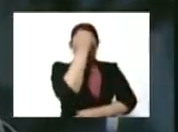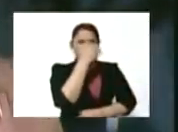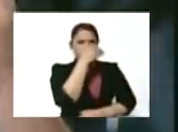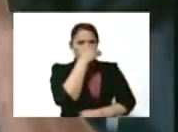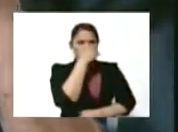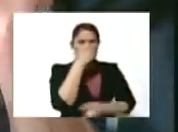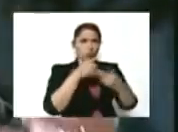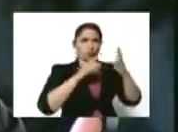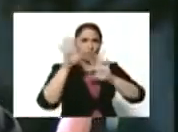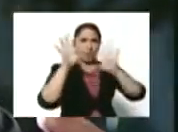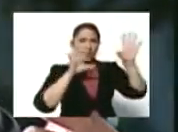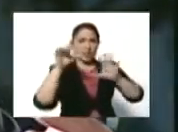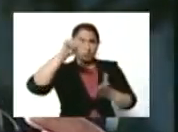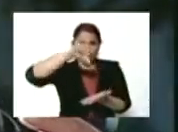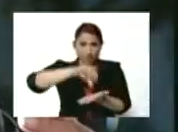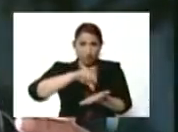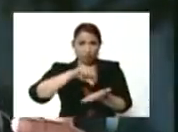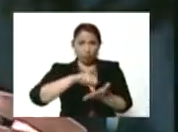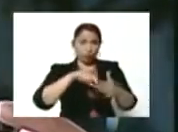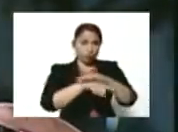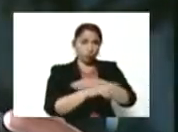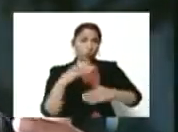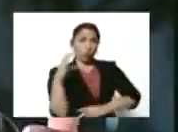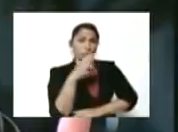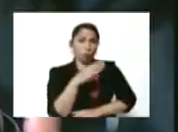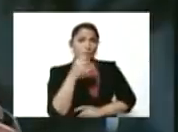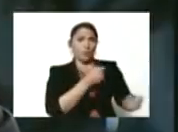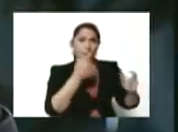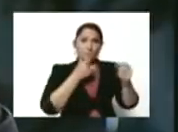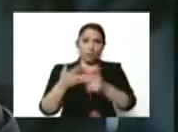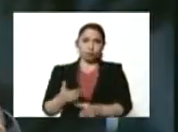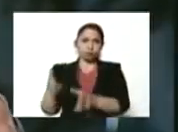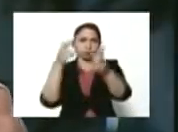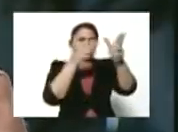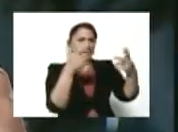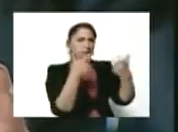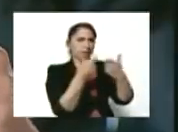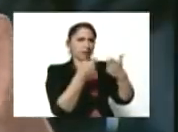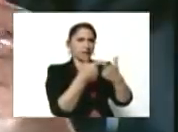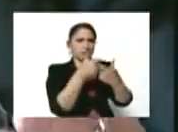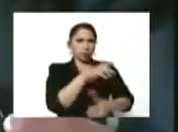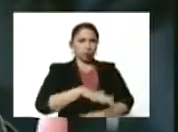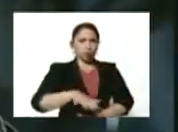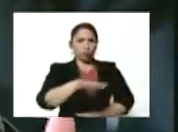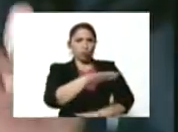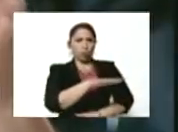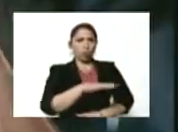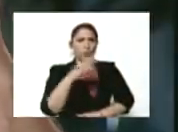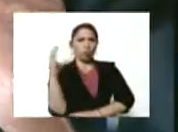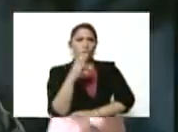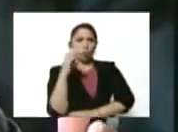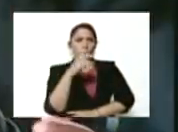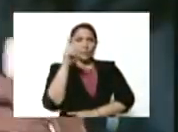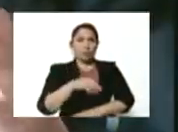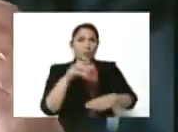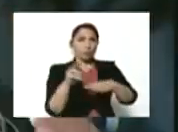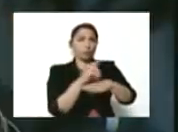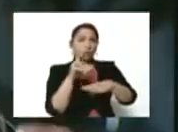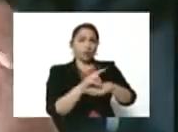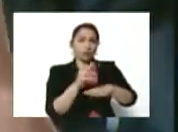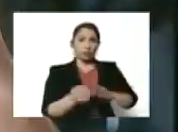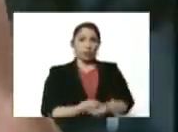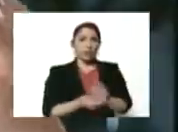territorio colombiano, el tráfico de armas de guerra por todo el territorio de Colombia, la utilización